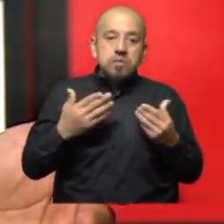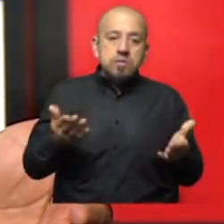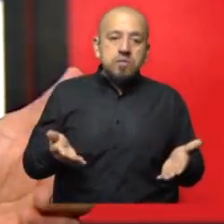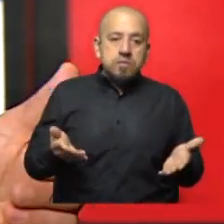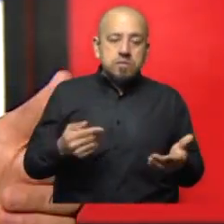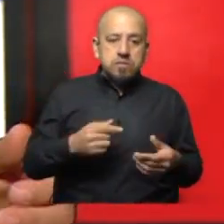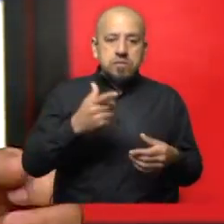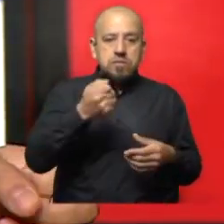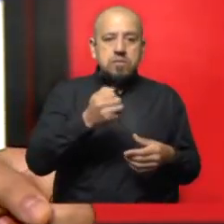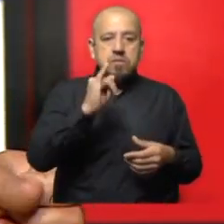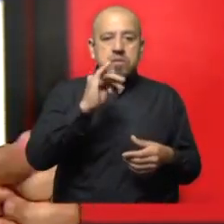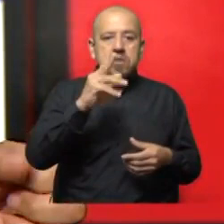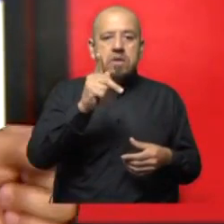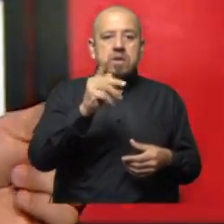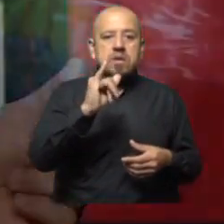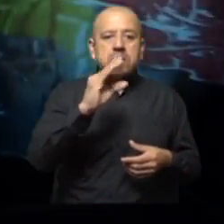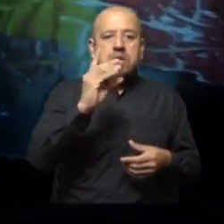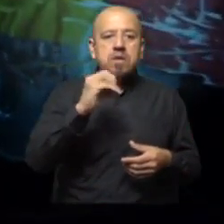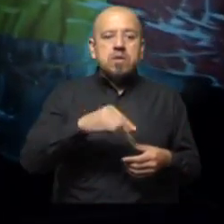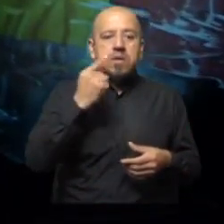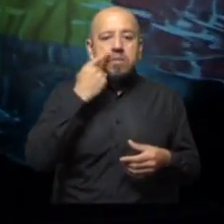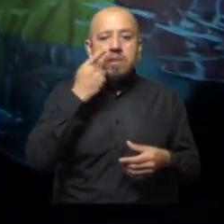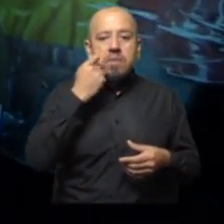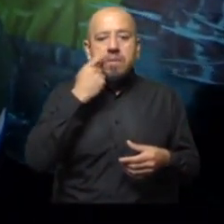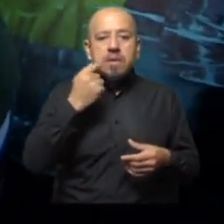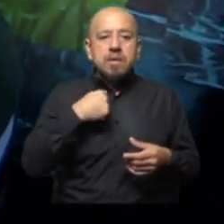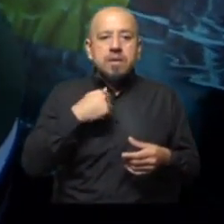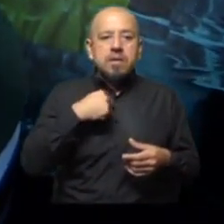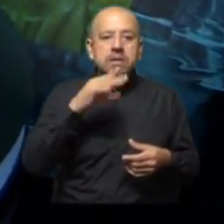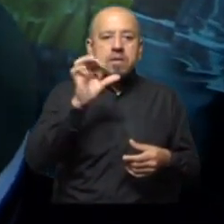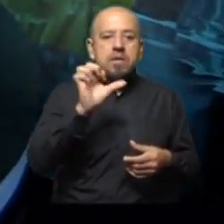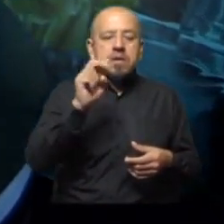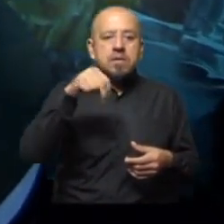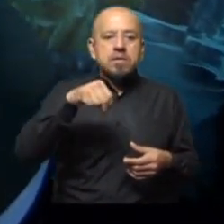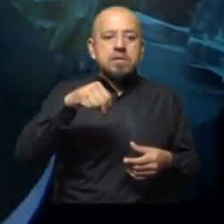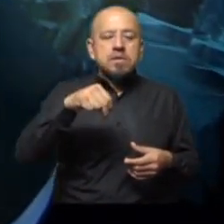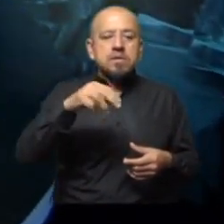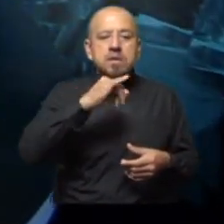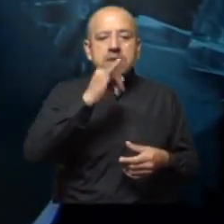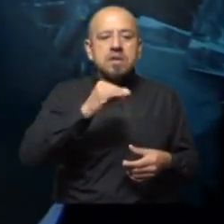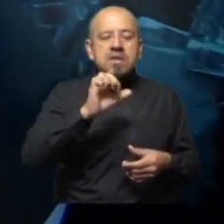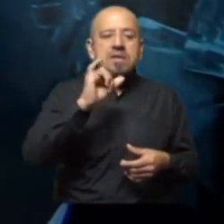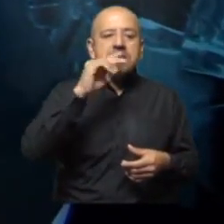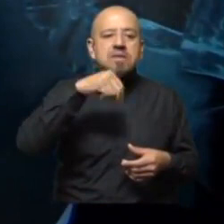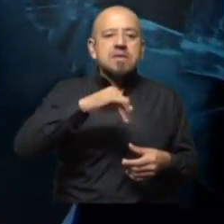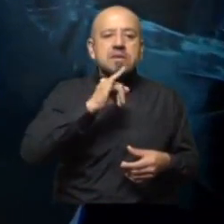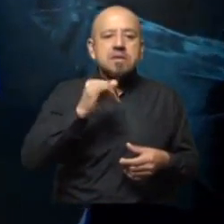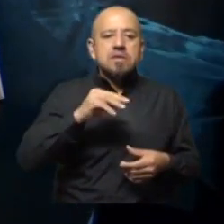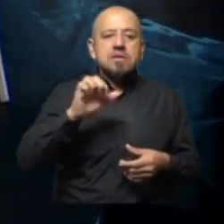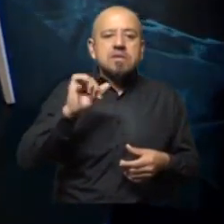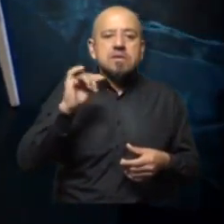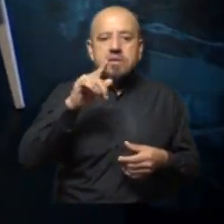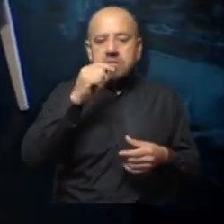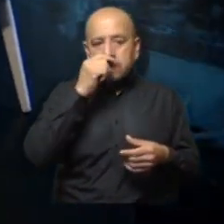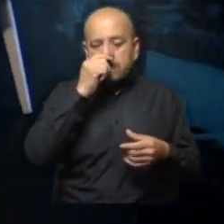llevo el líquido por mi padre que me sense y además una relación de maestro y